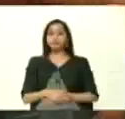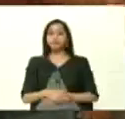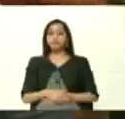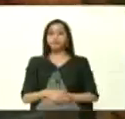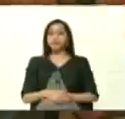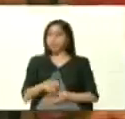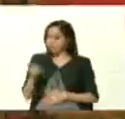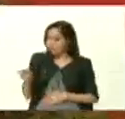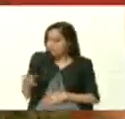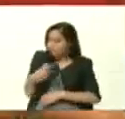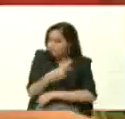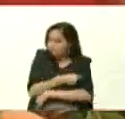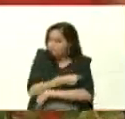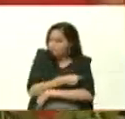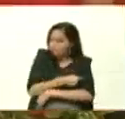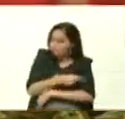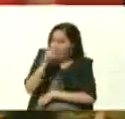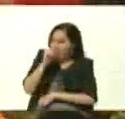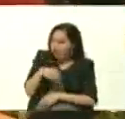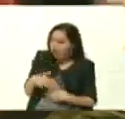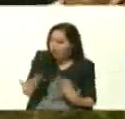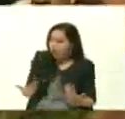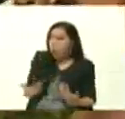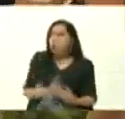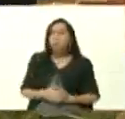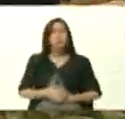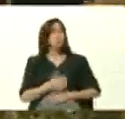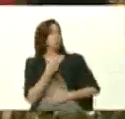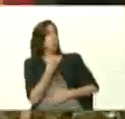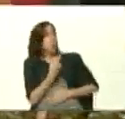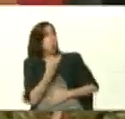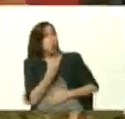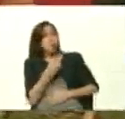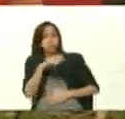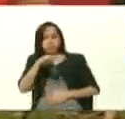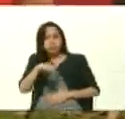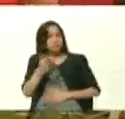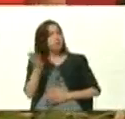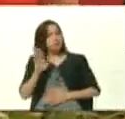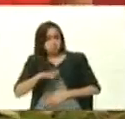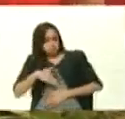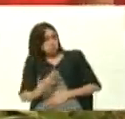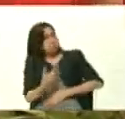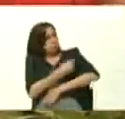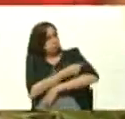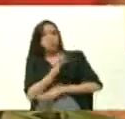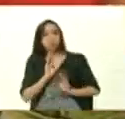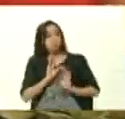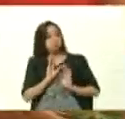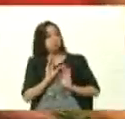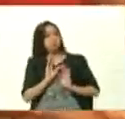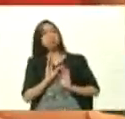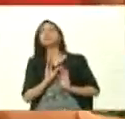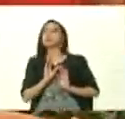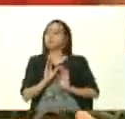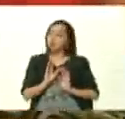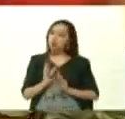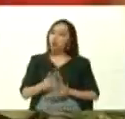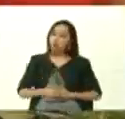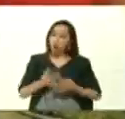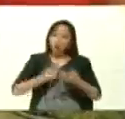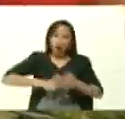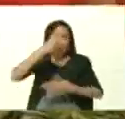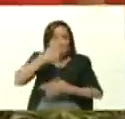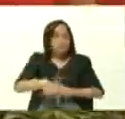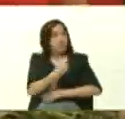vas a vacunar? ¿Cuántos años tienes tú? 11 años, ya se puede vacunar. Bueno, ya vamos a salir con ese plan